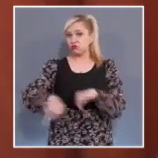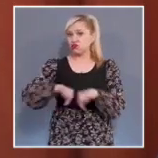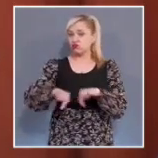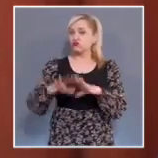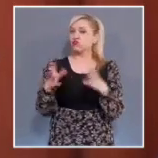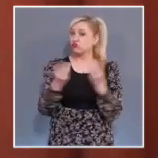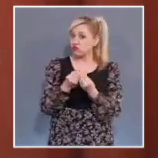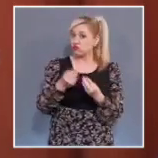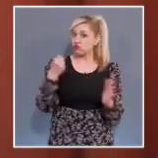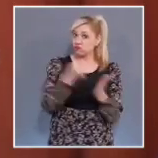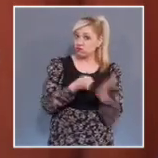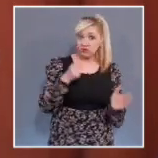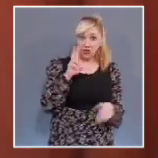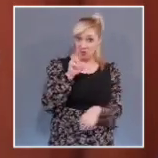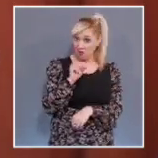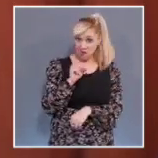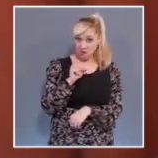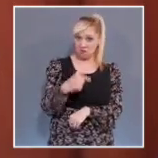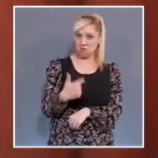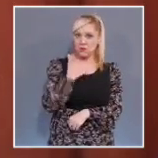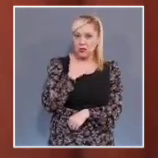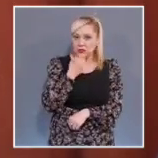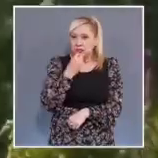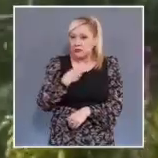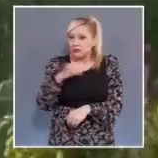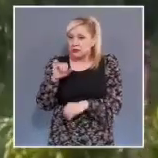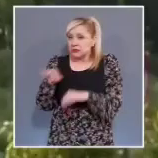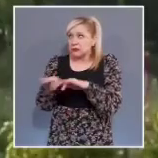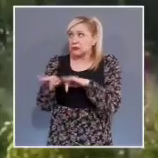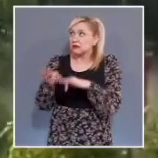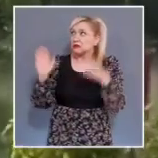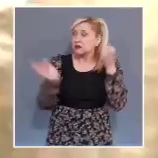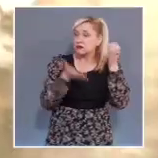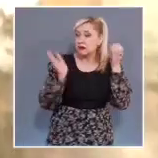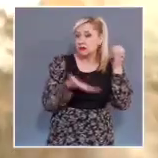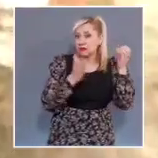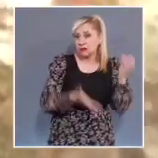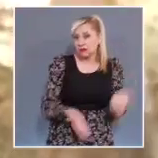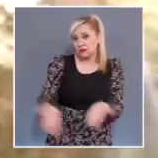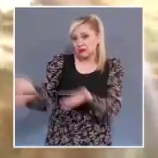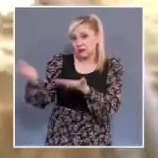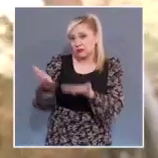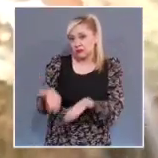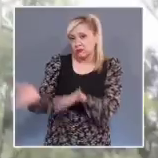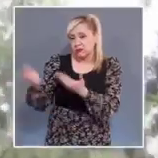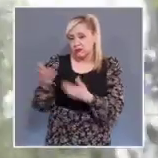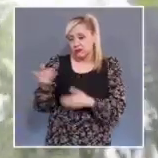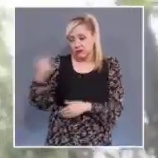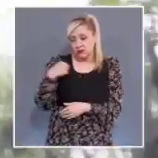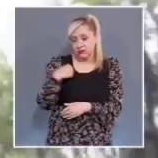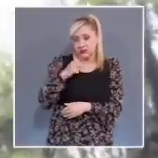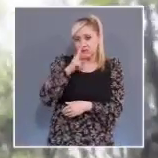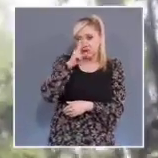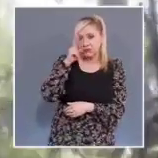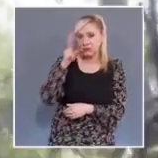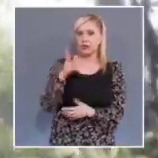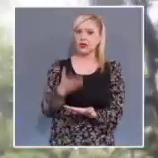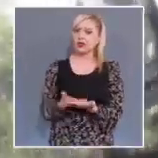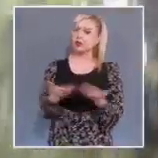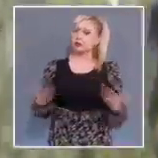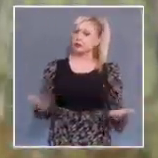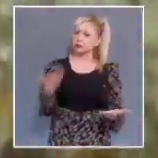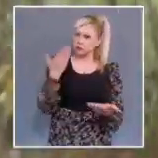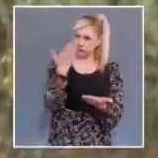delincuenciales. Anunciaron la campaña Lucha, Resistencia y Bosque para exigir al Estado la aplicación de un plan de acción integral que ponga fin a la